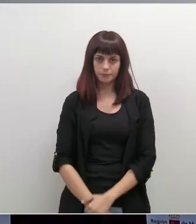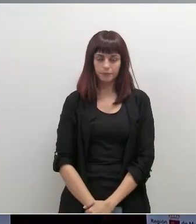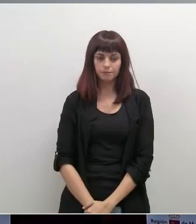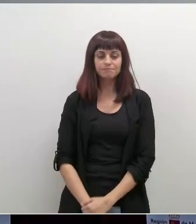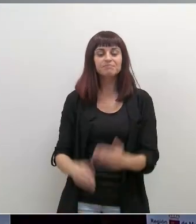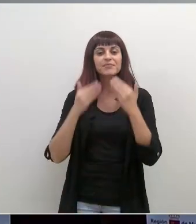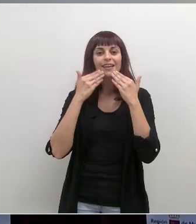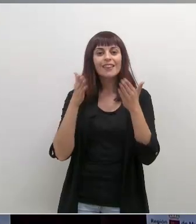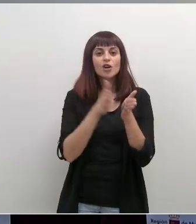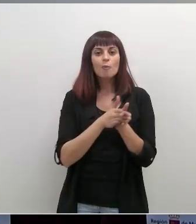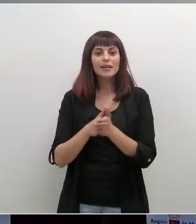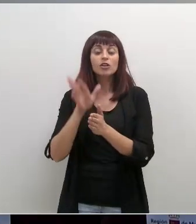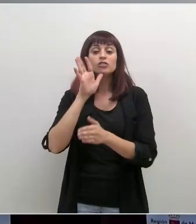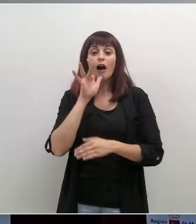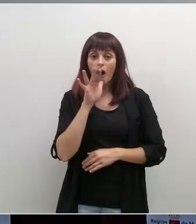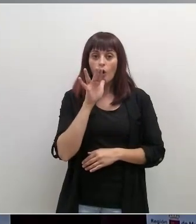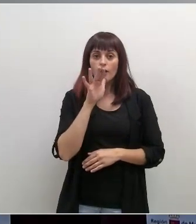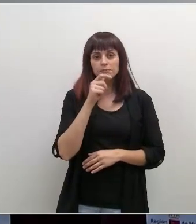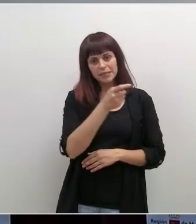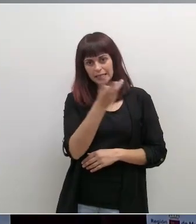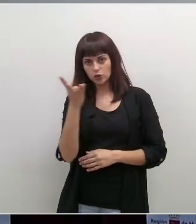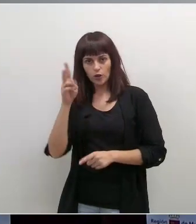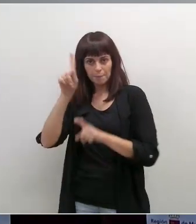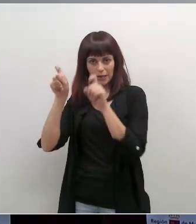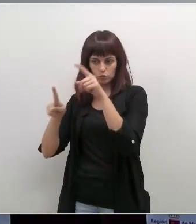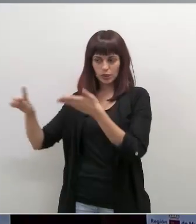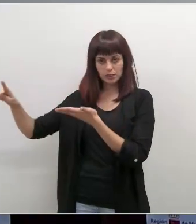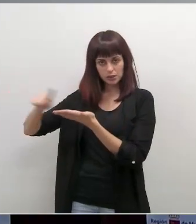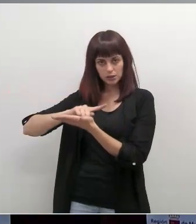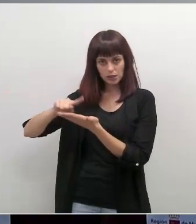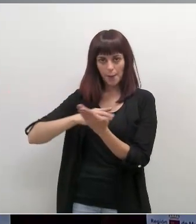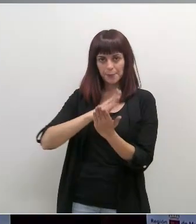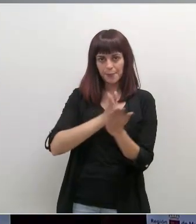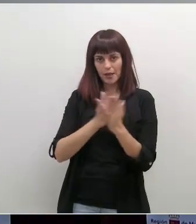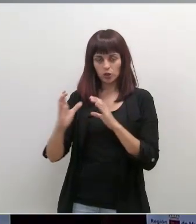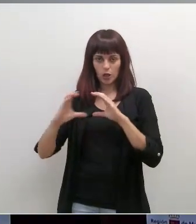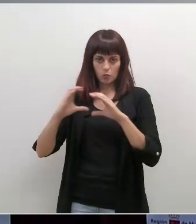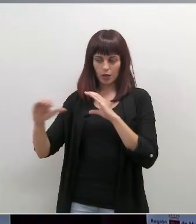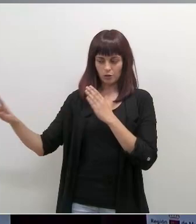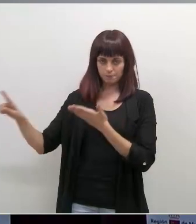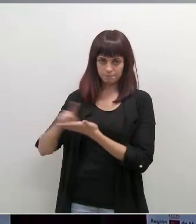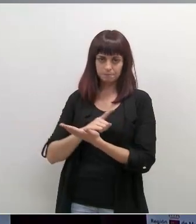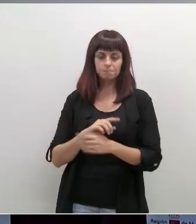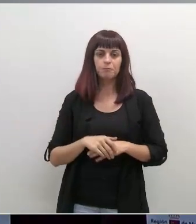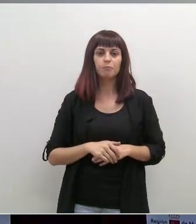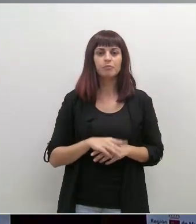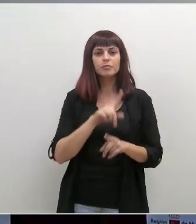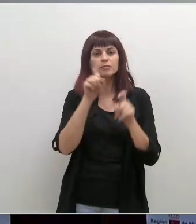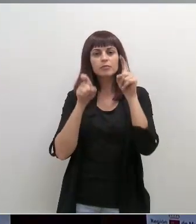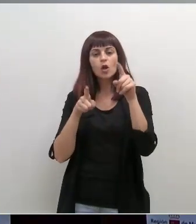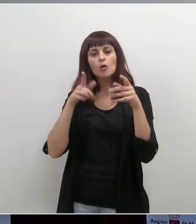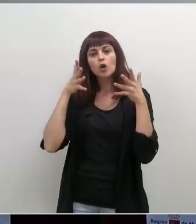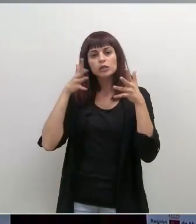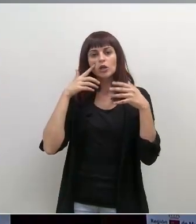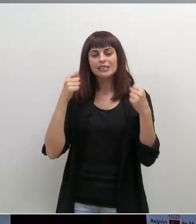Vale, gracias, compañeros. Vamos a pasar ahora al resto de preguntas que han hecho llegar el resto de medios por otra vía. Pregunta para el consejero de Salud de la Agencia